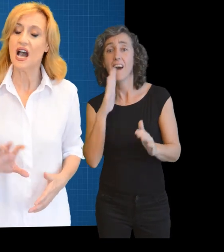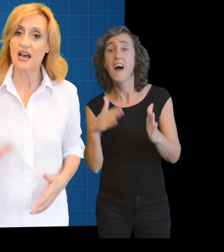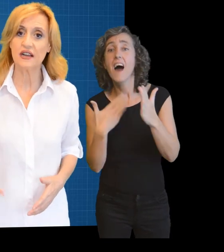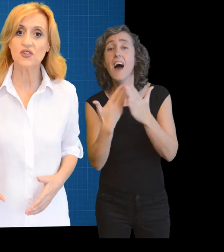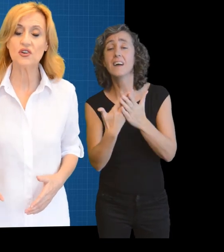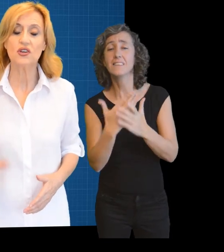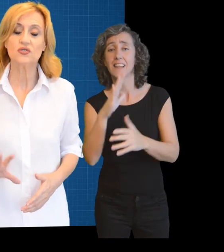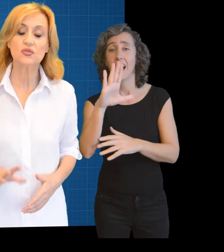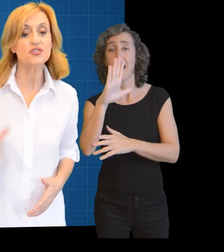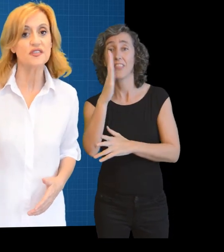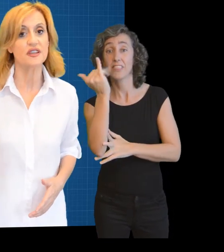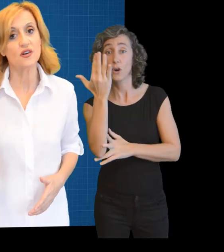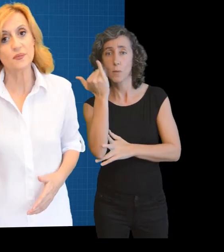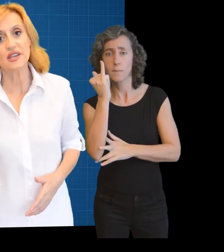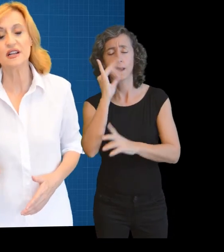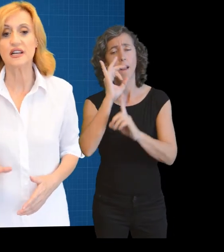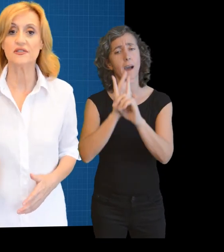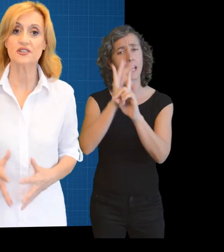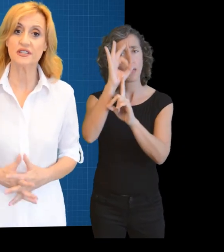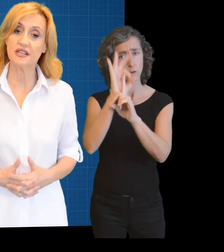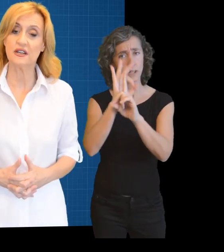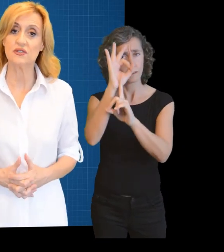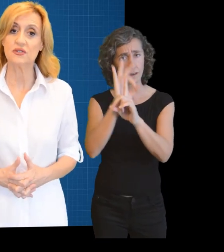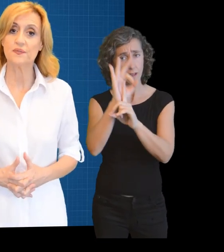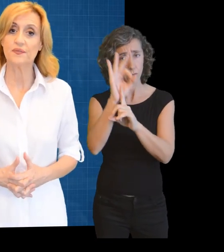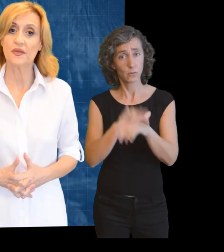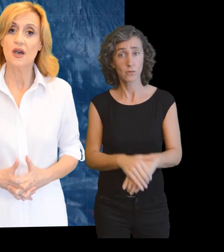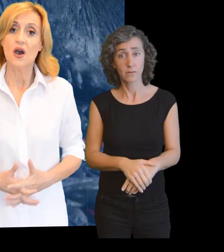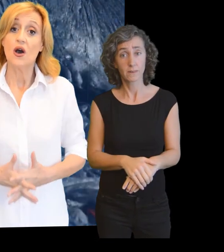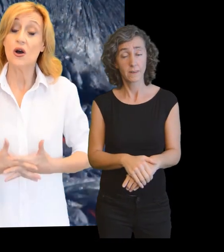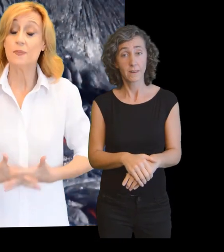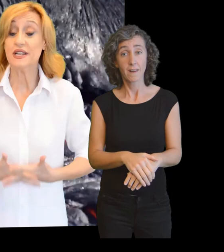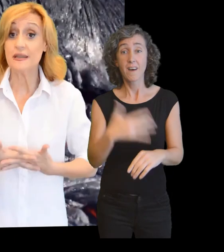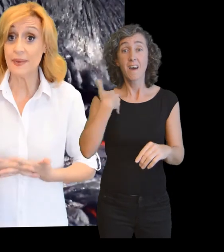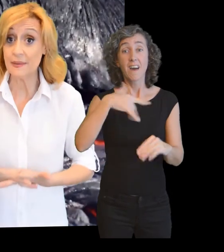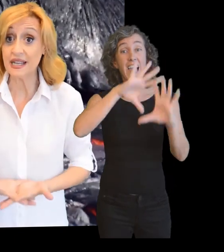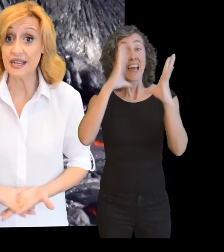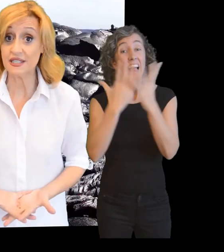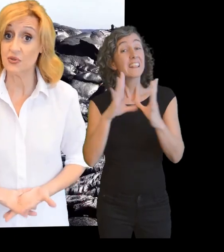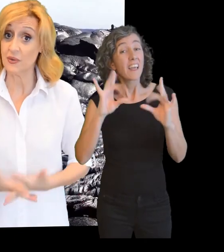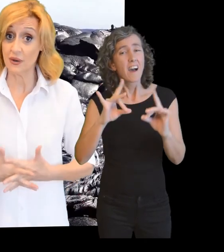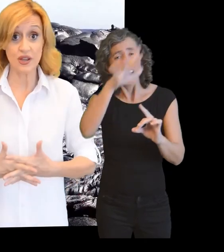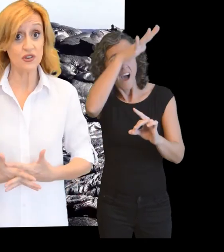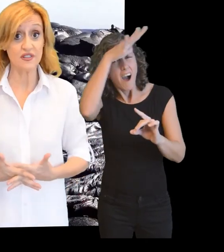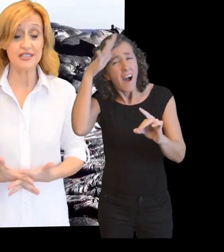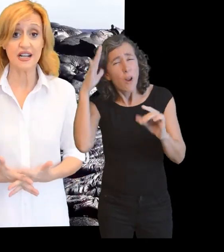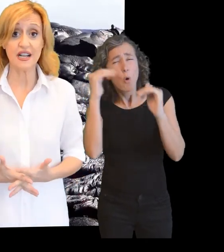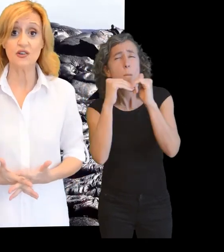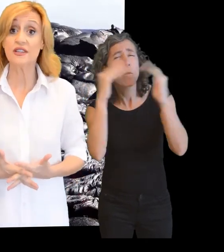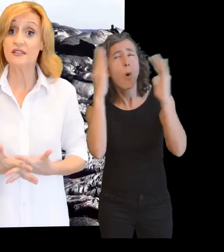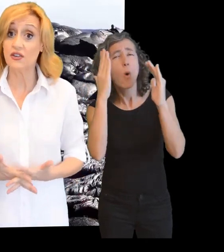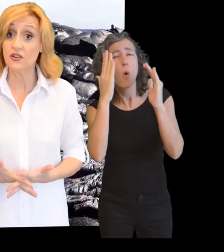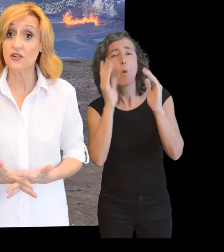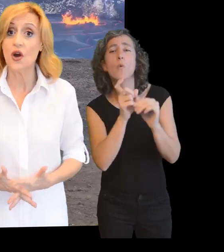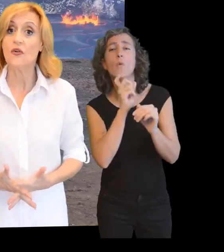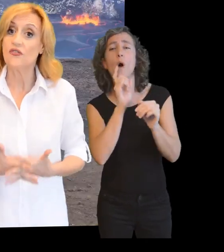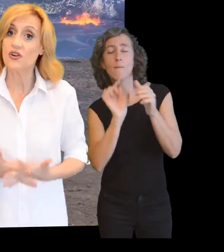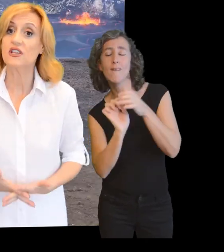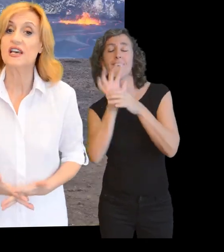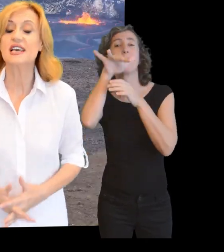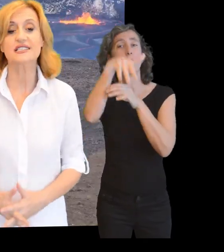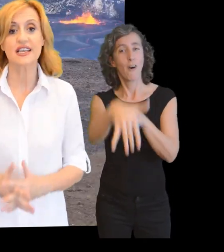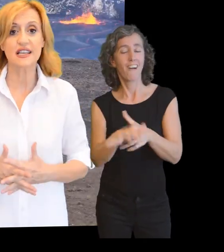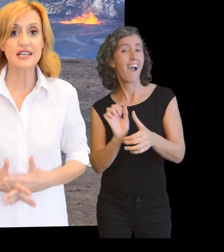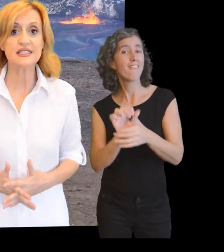quente, alrededor duns 5000 grados centígrados. O principal mecanismo evacuador desta calor interior